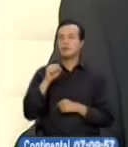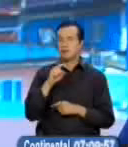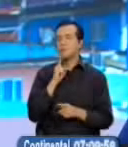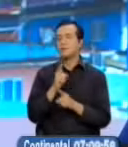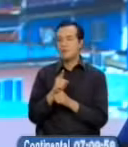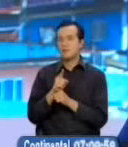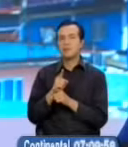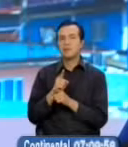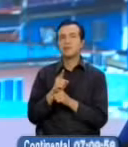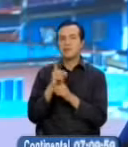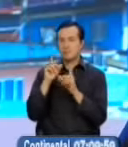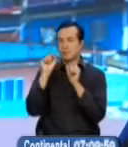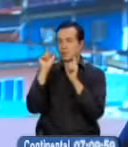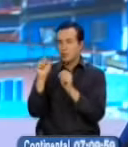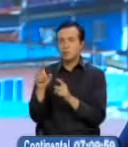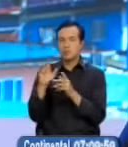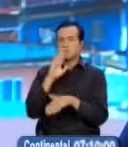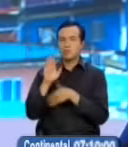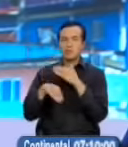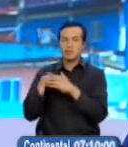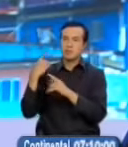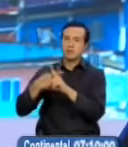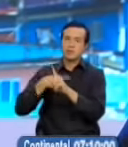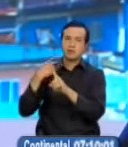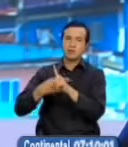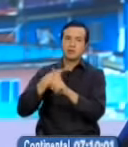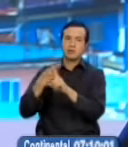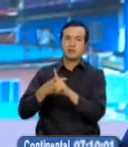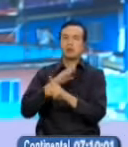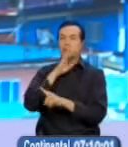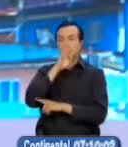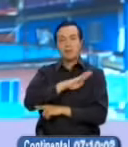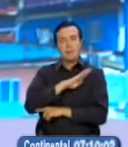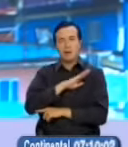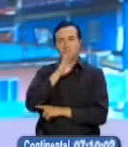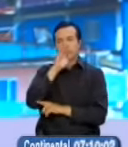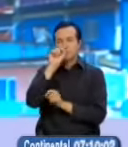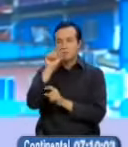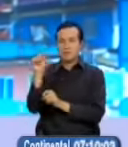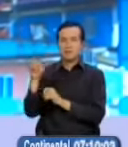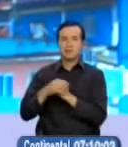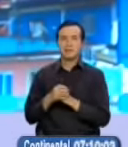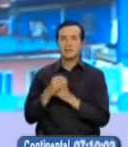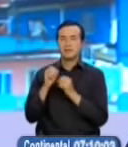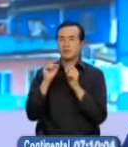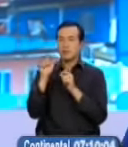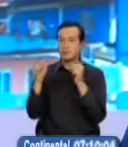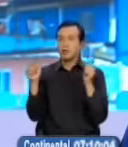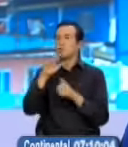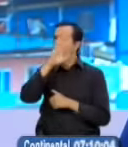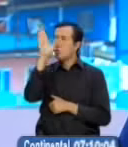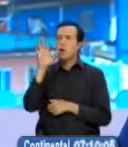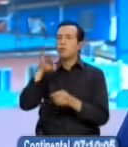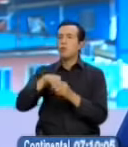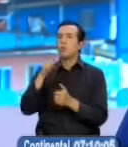pregunta macabra la tenemos todos los meses, maldad nunca nos falta. ¿Por cuál de estos candidatos usted nunca